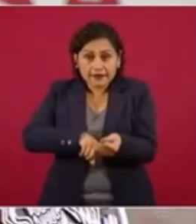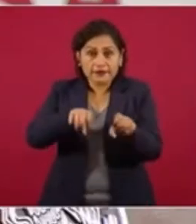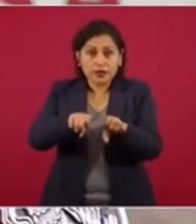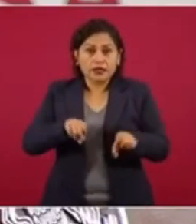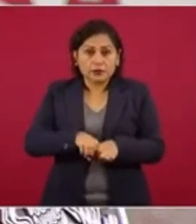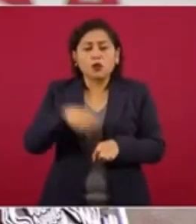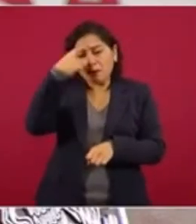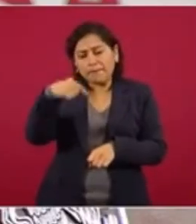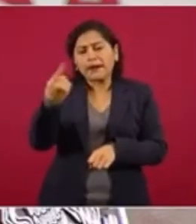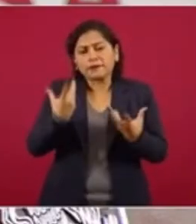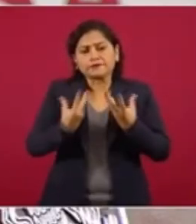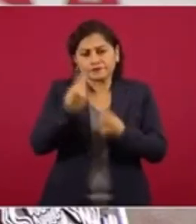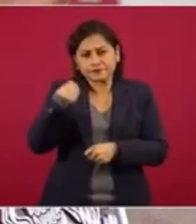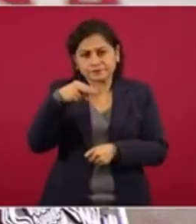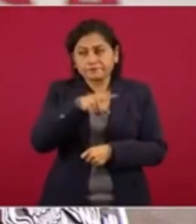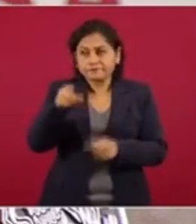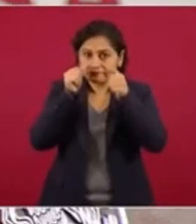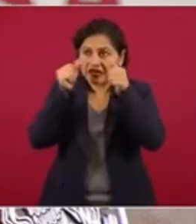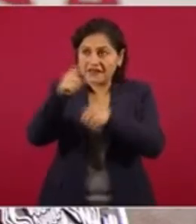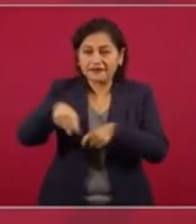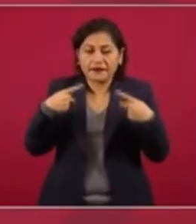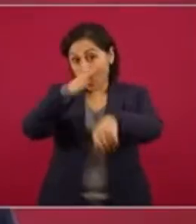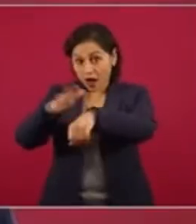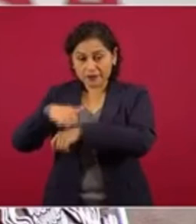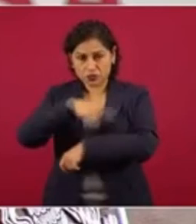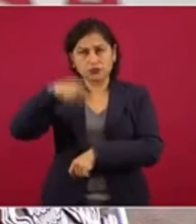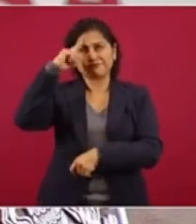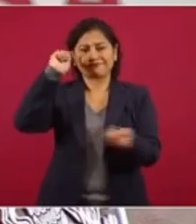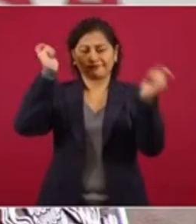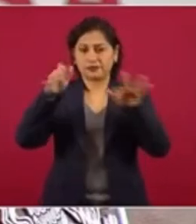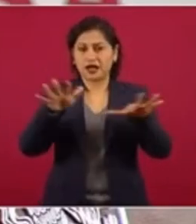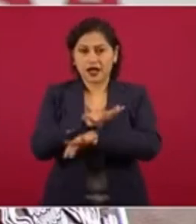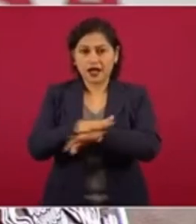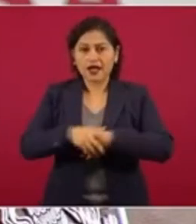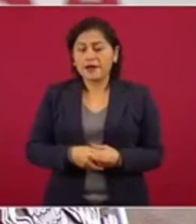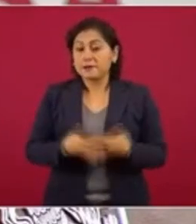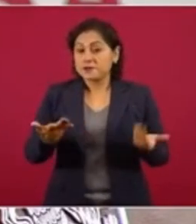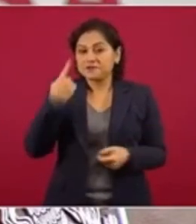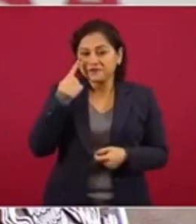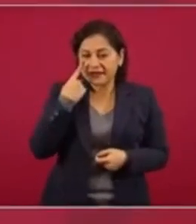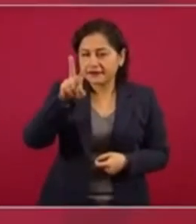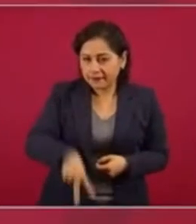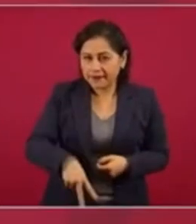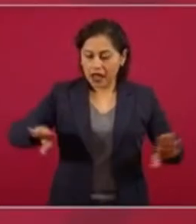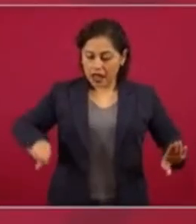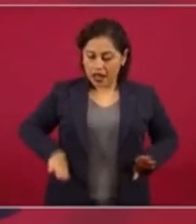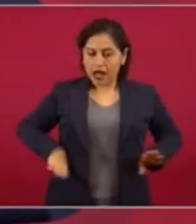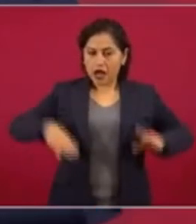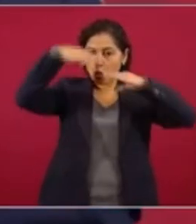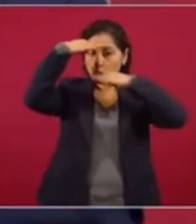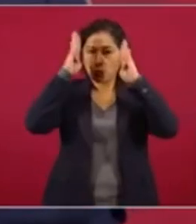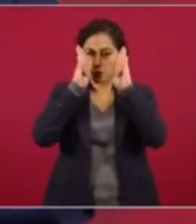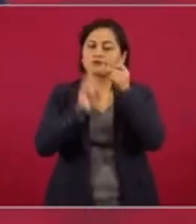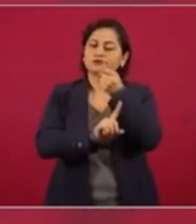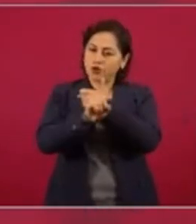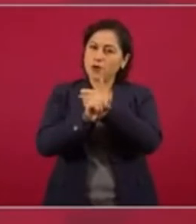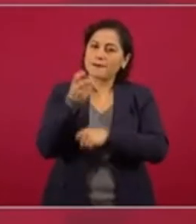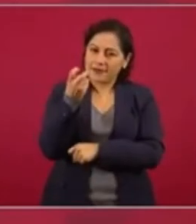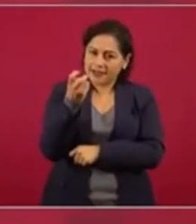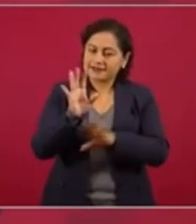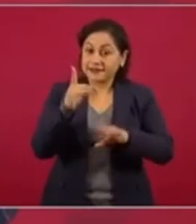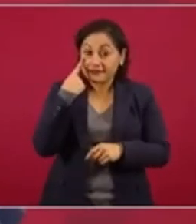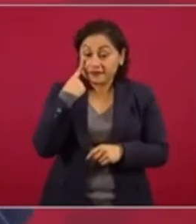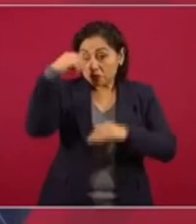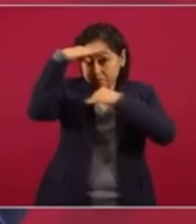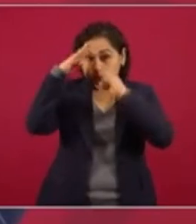y atender a la gente. No es el Estado Mayor Presidencial. El conservadurismo tiene ese problema. Es casi